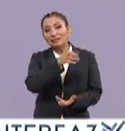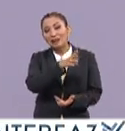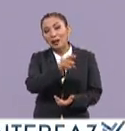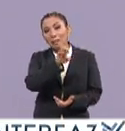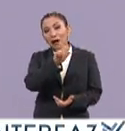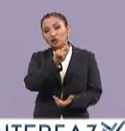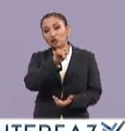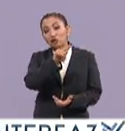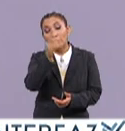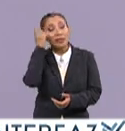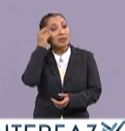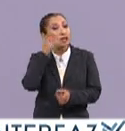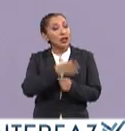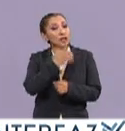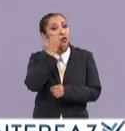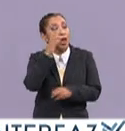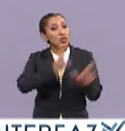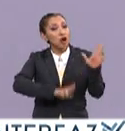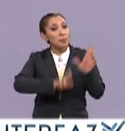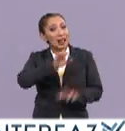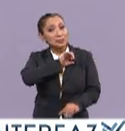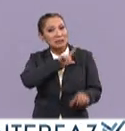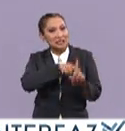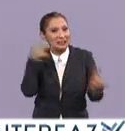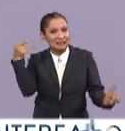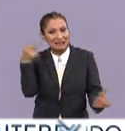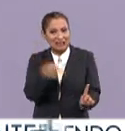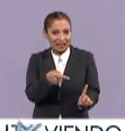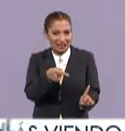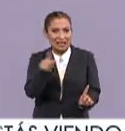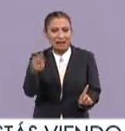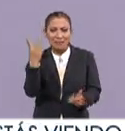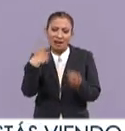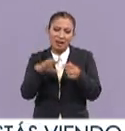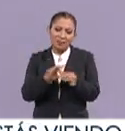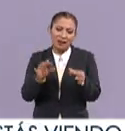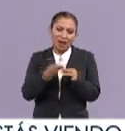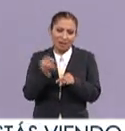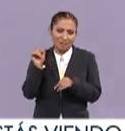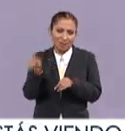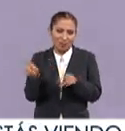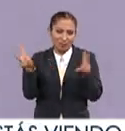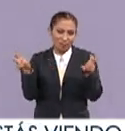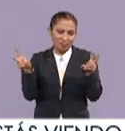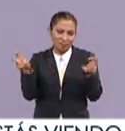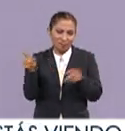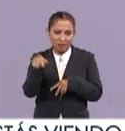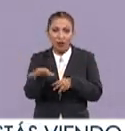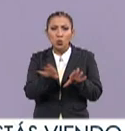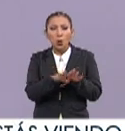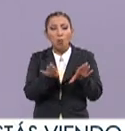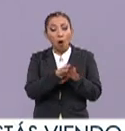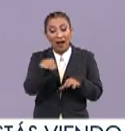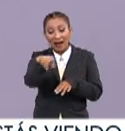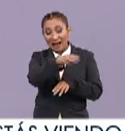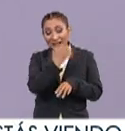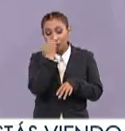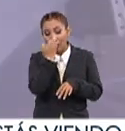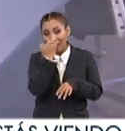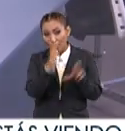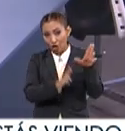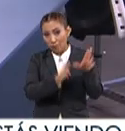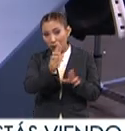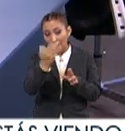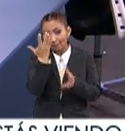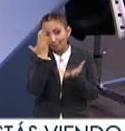Basurto López. Ella es directora de la Escuela Normal de Especialización y nos viene a platicar precisamente sobre este tema y cómo en esta escuela normal